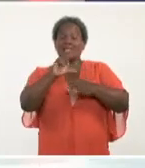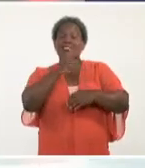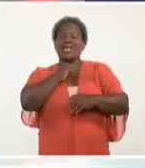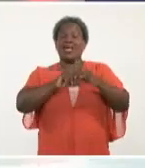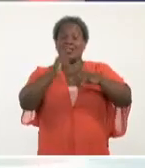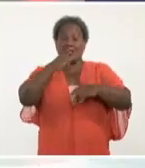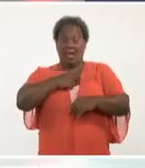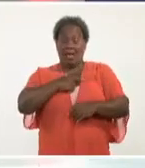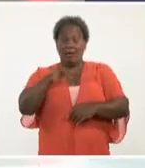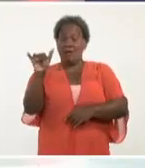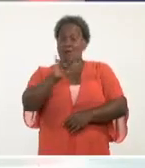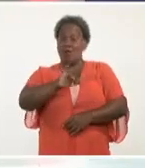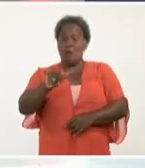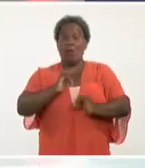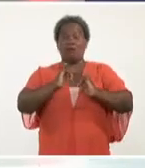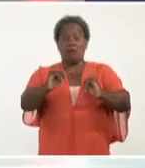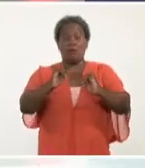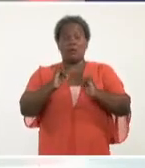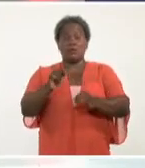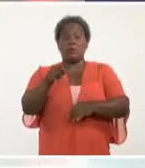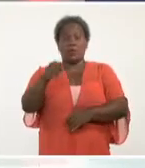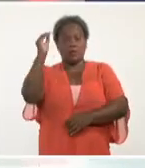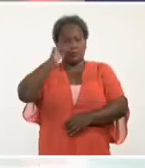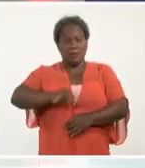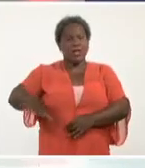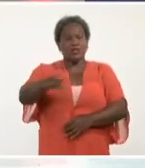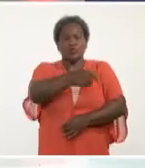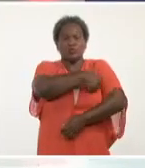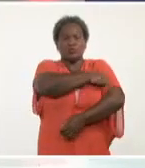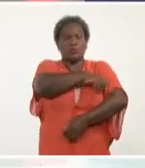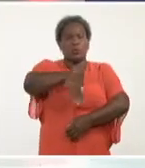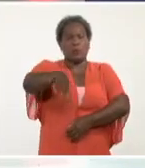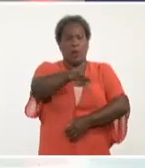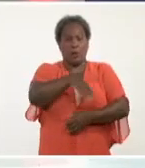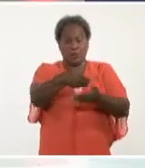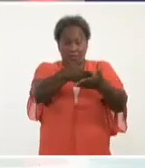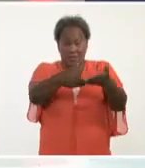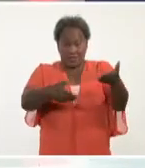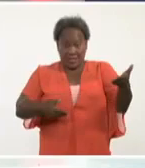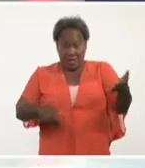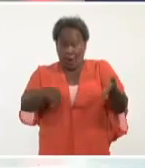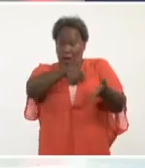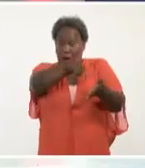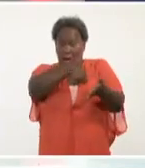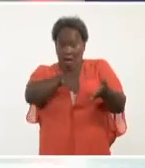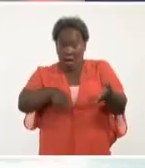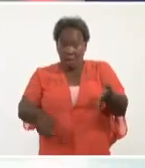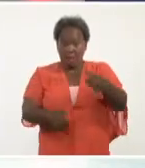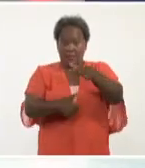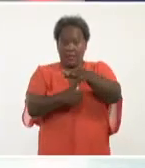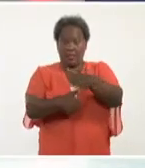de comunicación para general conocimiento. Refiere el texto suscrito por el presidente del Parlamento.